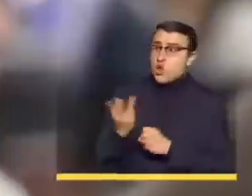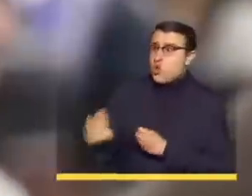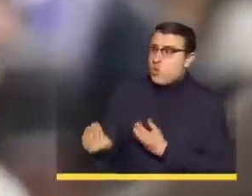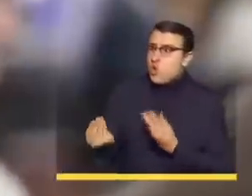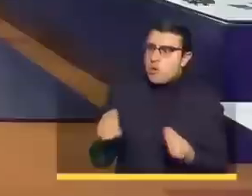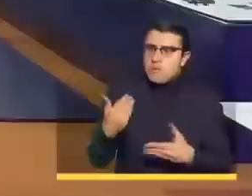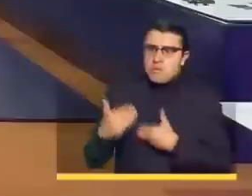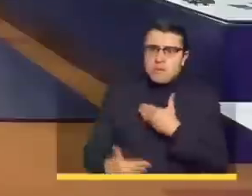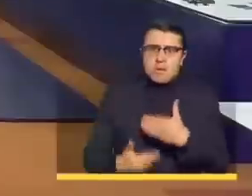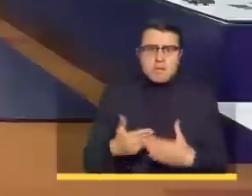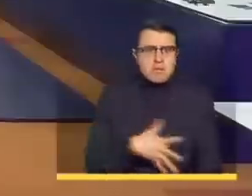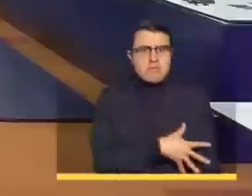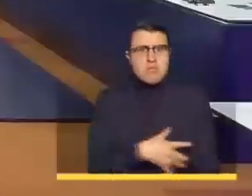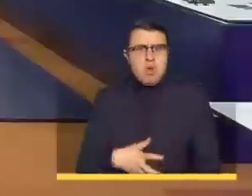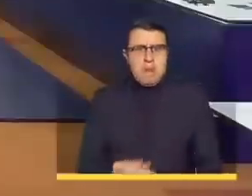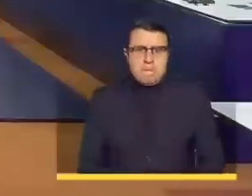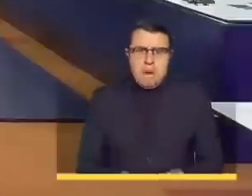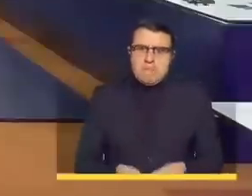más poderosas,